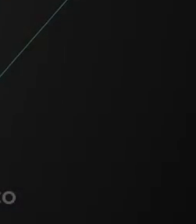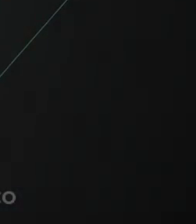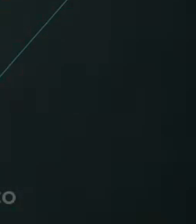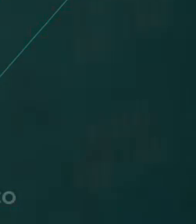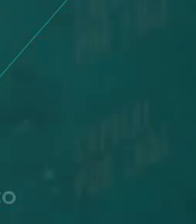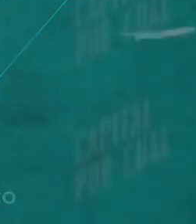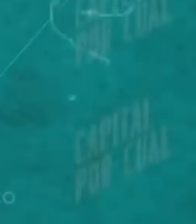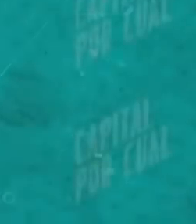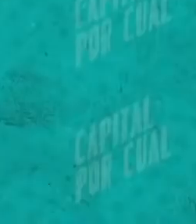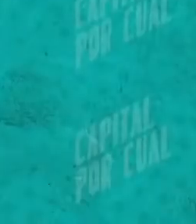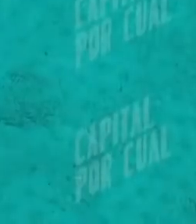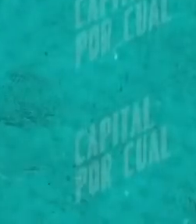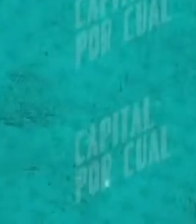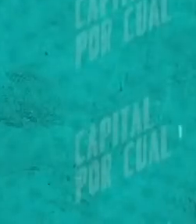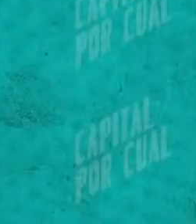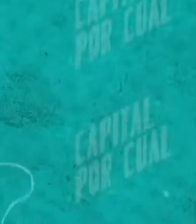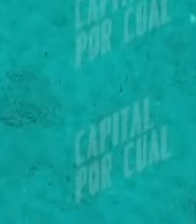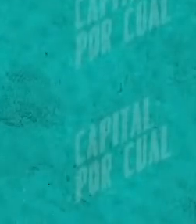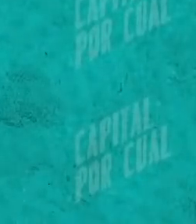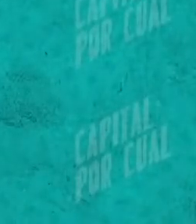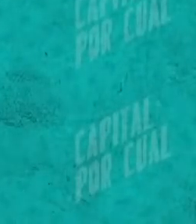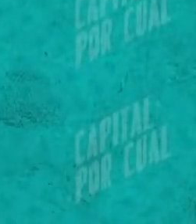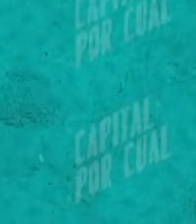corazón de la capital.